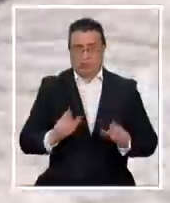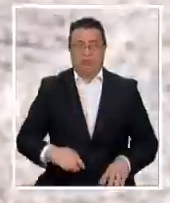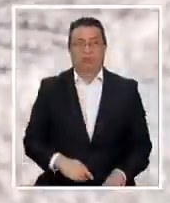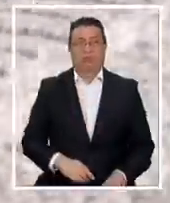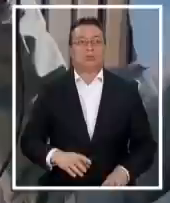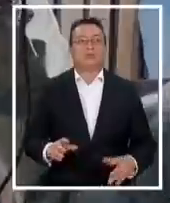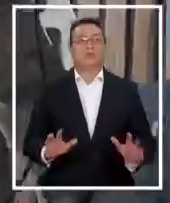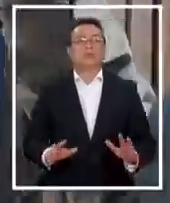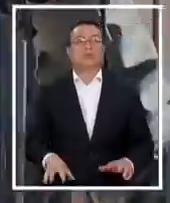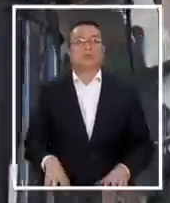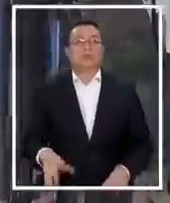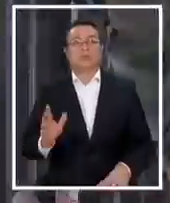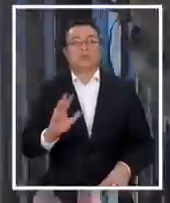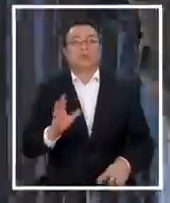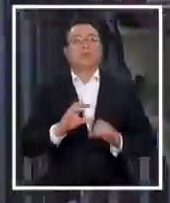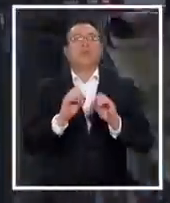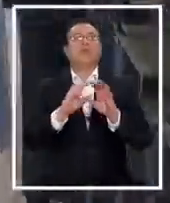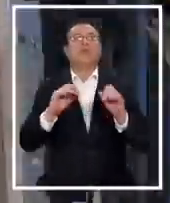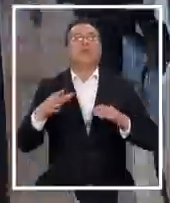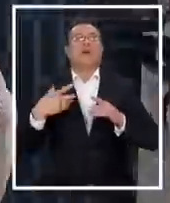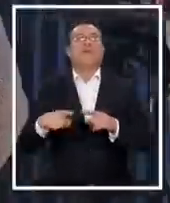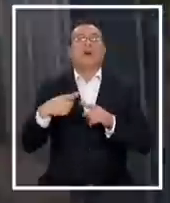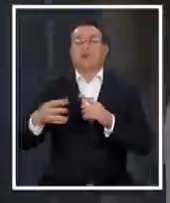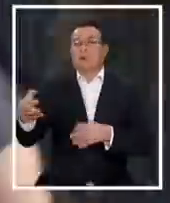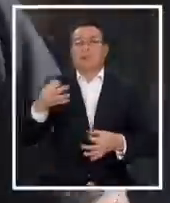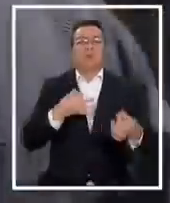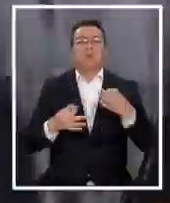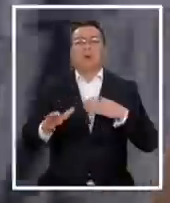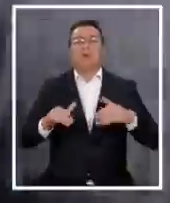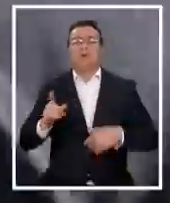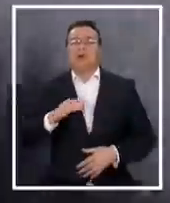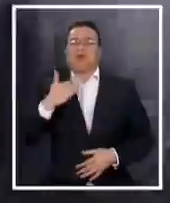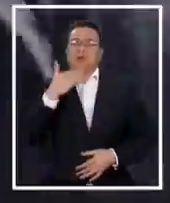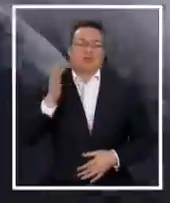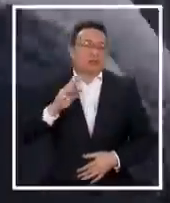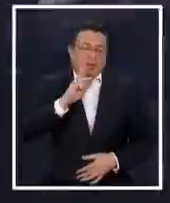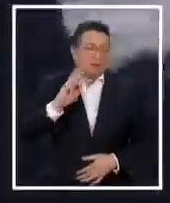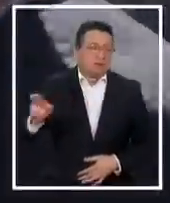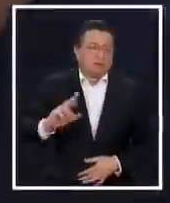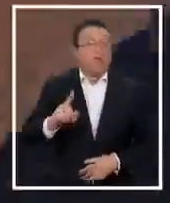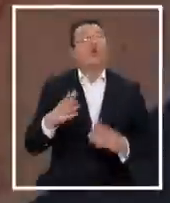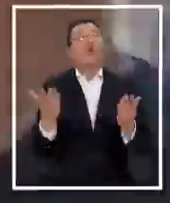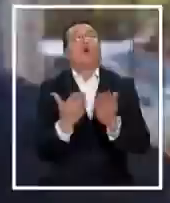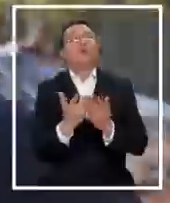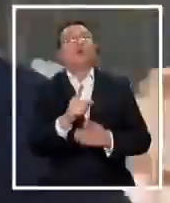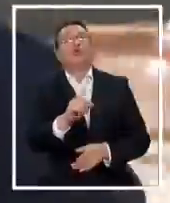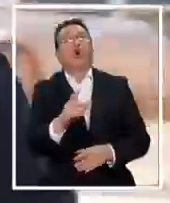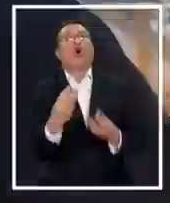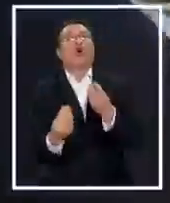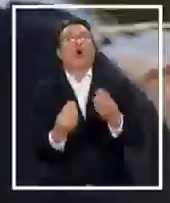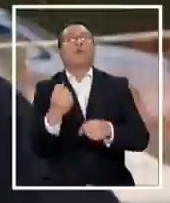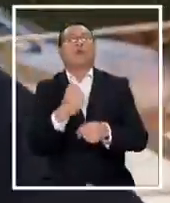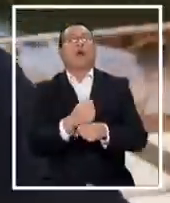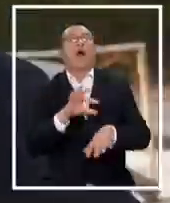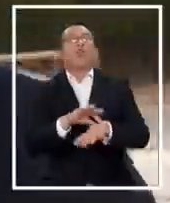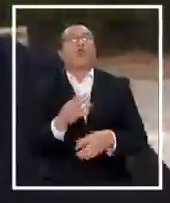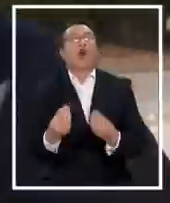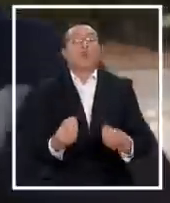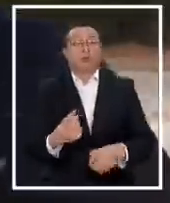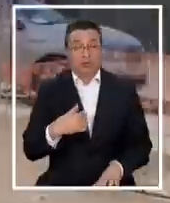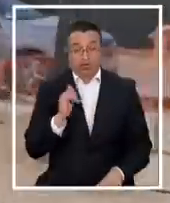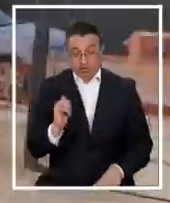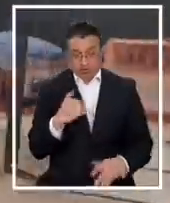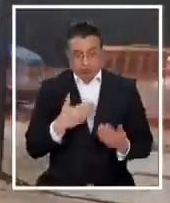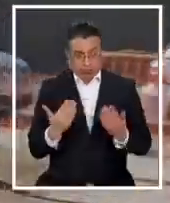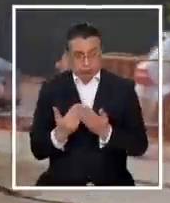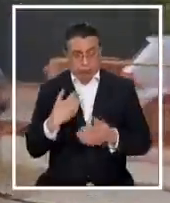no, yo no, ya porque en muchas ocasiones han hecho exactamente lo mismo y la verdad no me interesa. Pero si usted no estudió, ¿cómo ejerce la medicina? Es que sí estudié, por